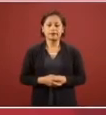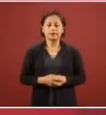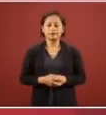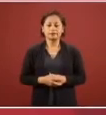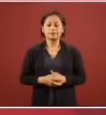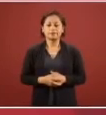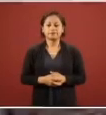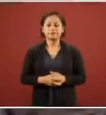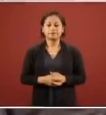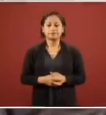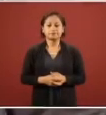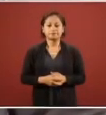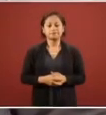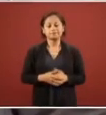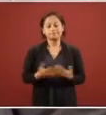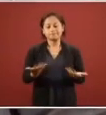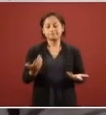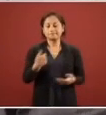deseo